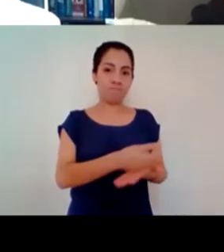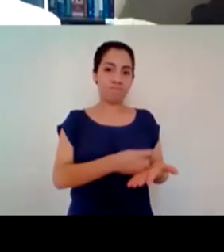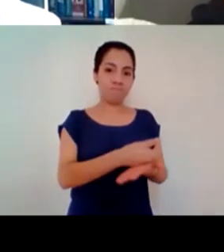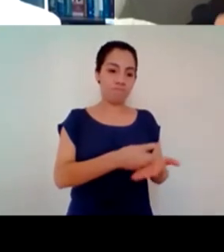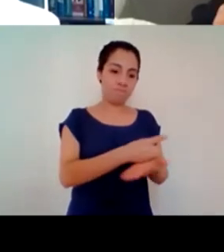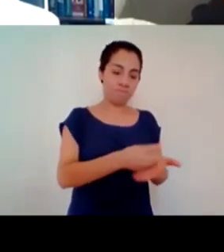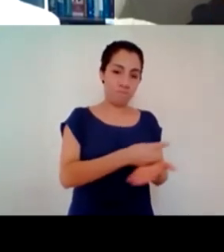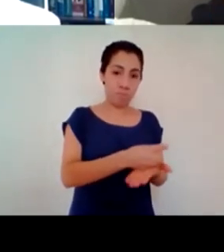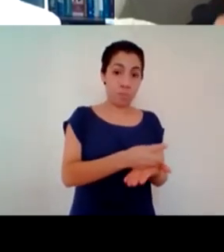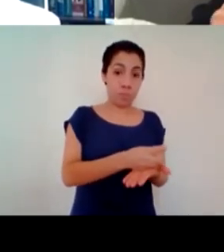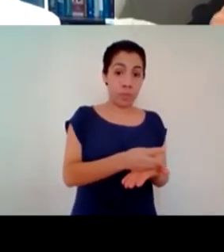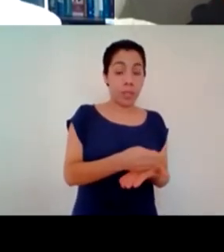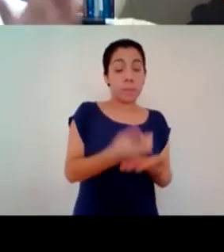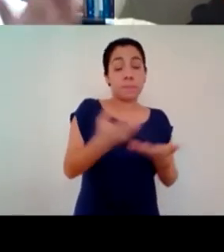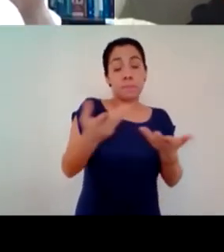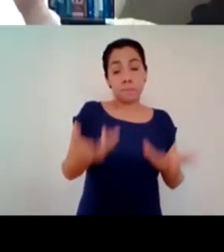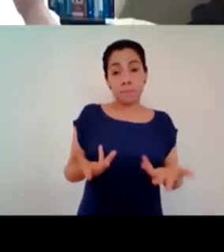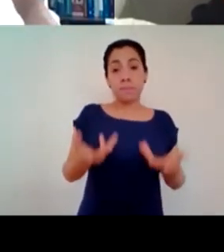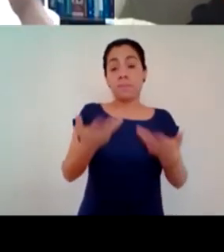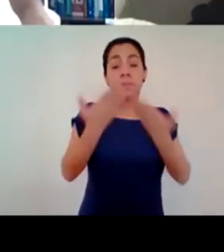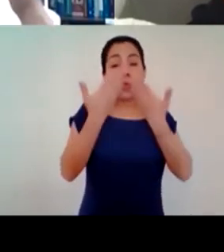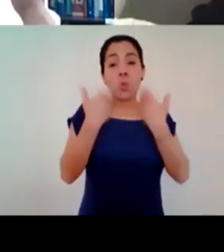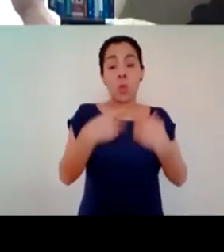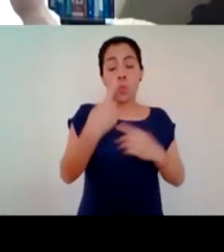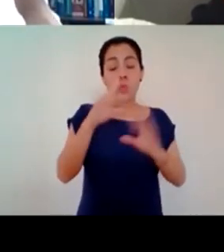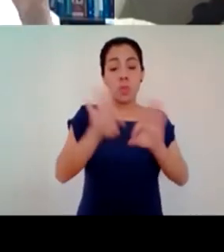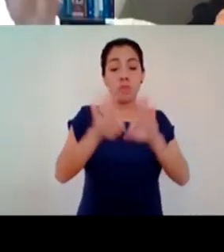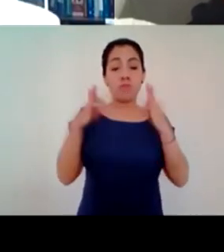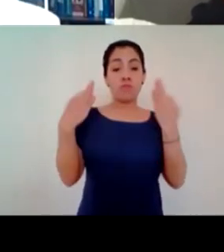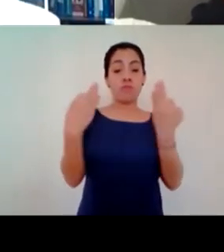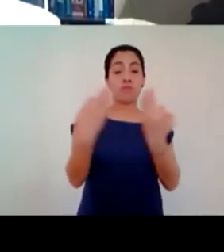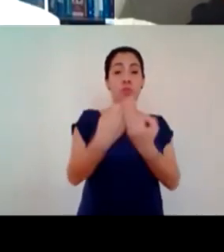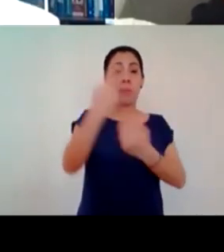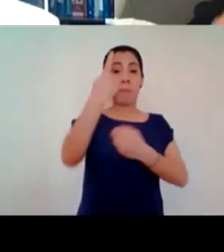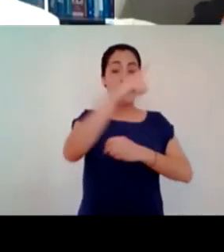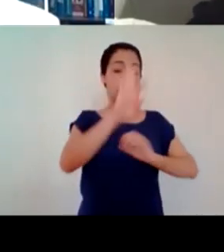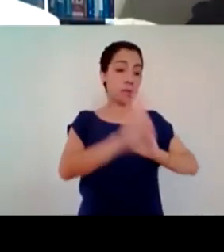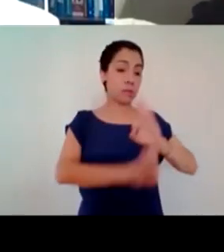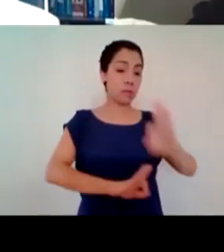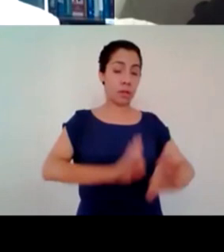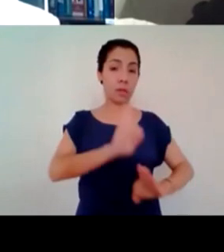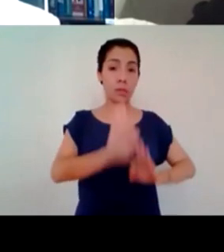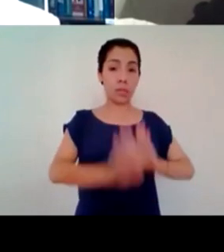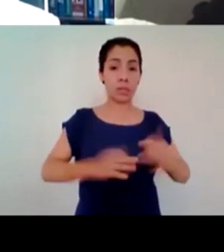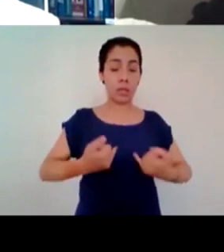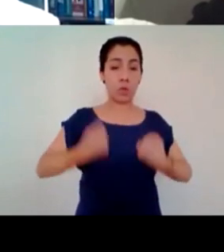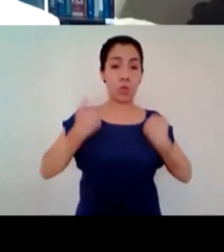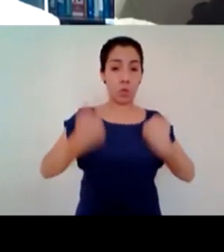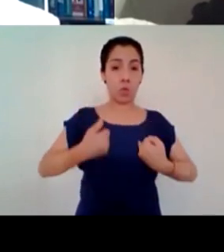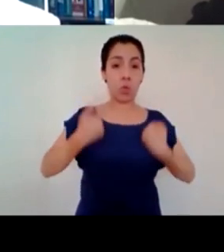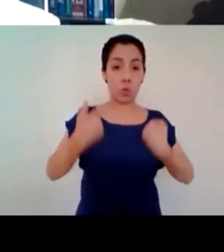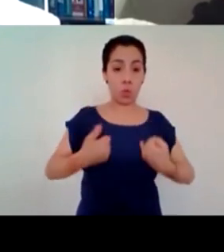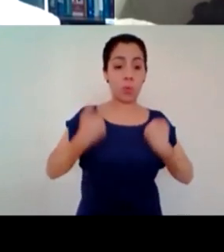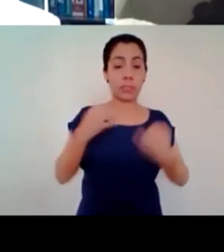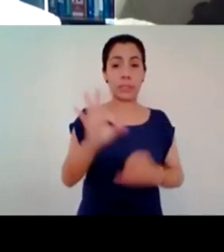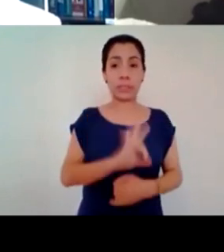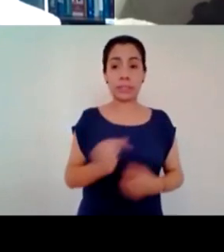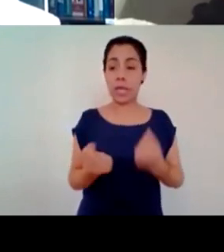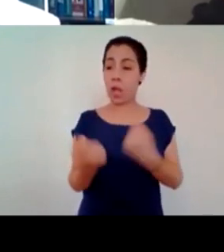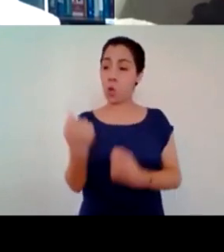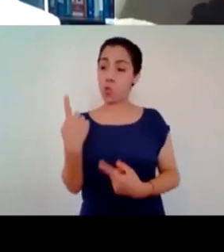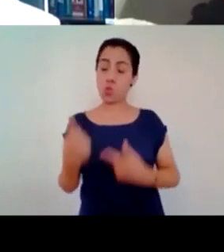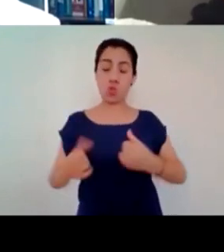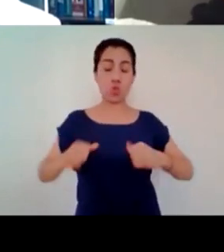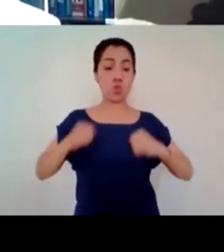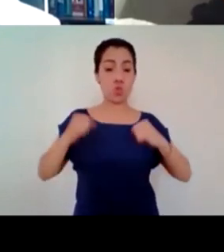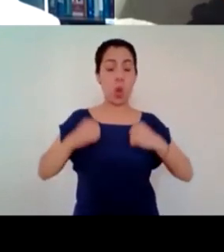de tratamiento en adicciones especializado para adolescentes y jóvenes en conflicto con la ley con delitos graves, específico